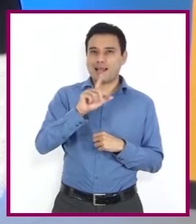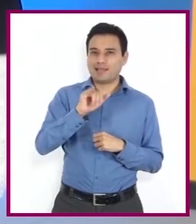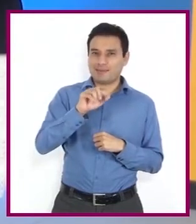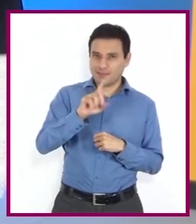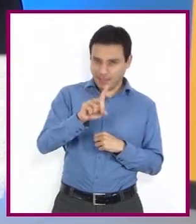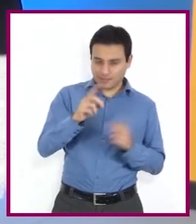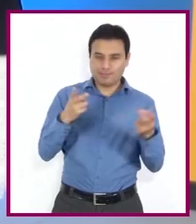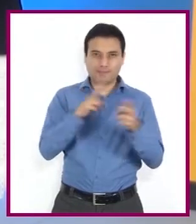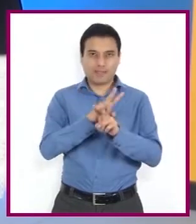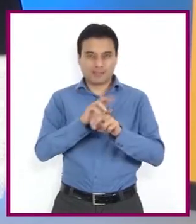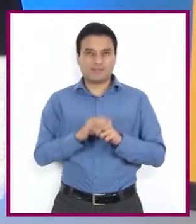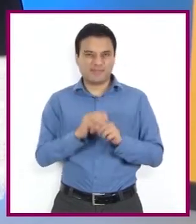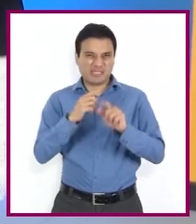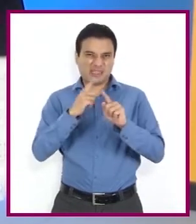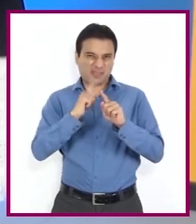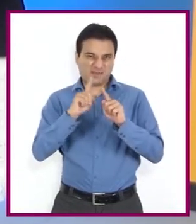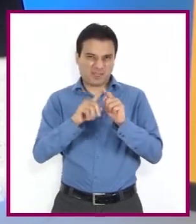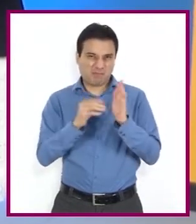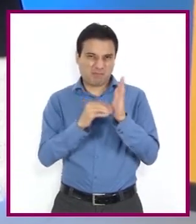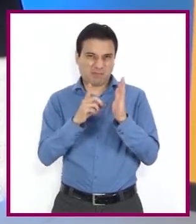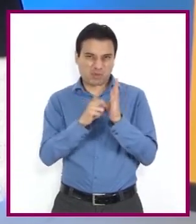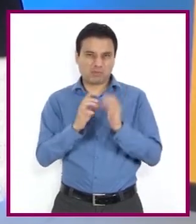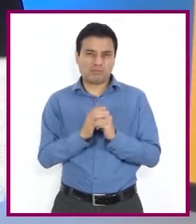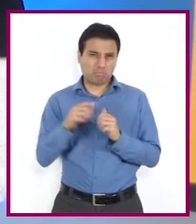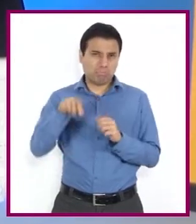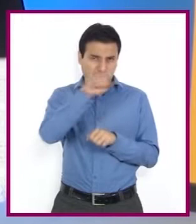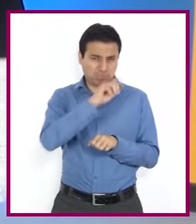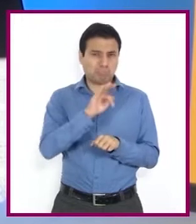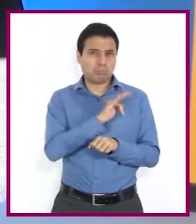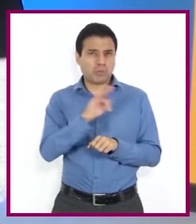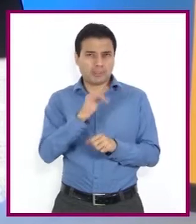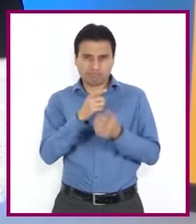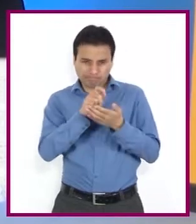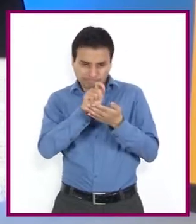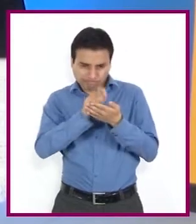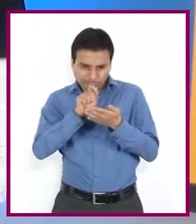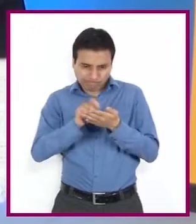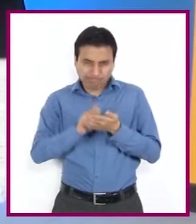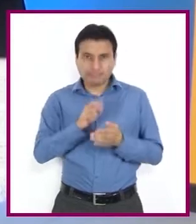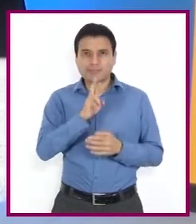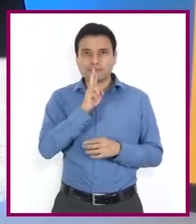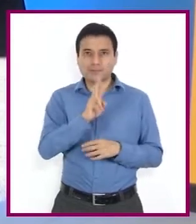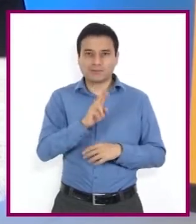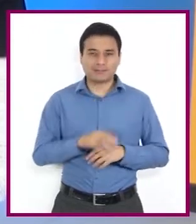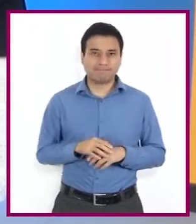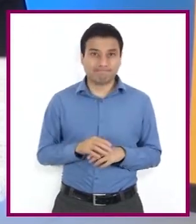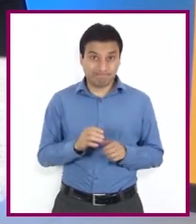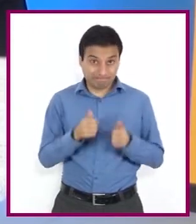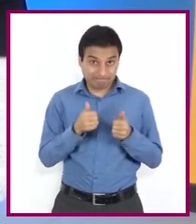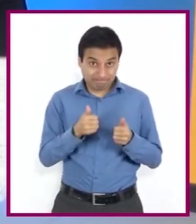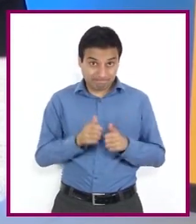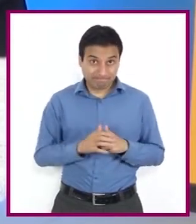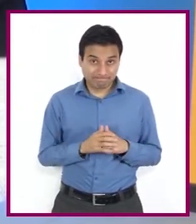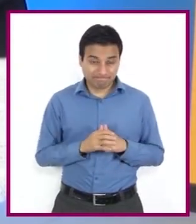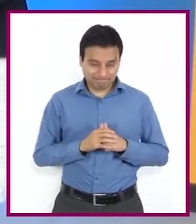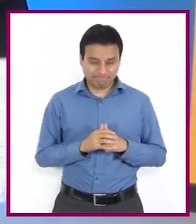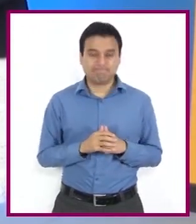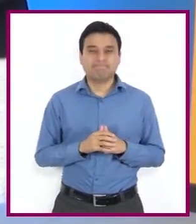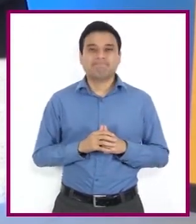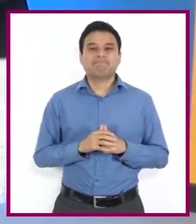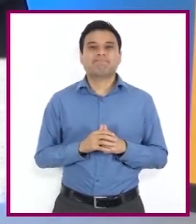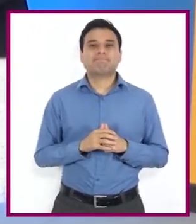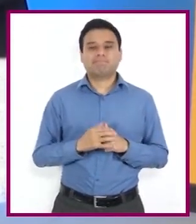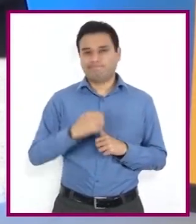invitamos a que participen resolviendo los planteamientos que les iremos proponiendo a lo largo de la sesión. Para ello,